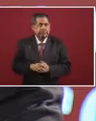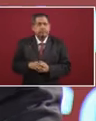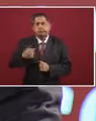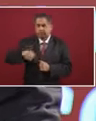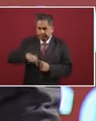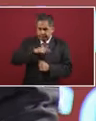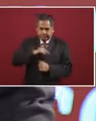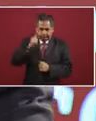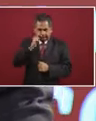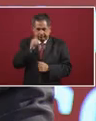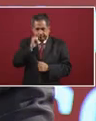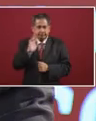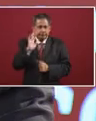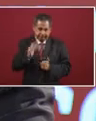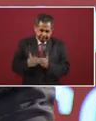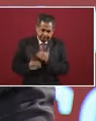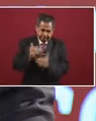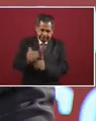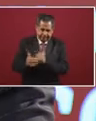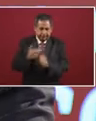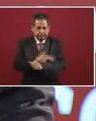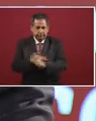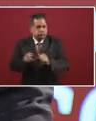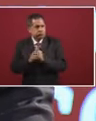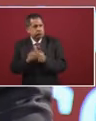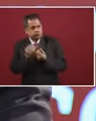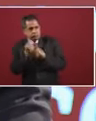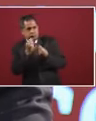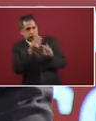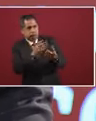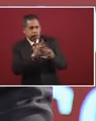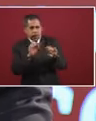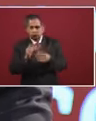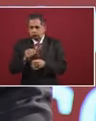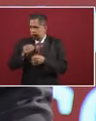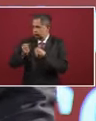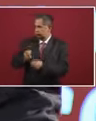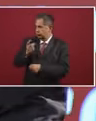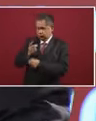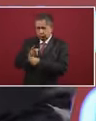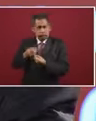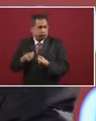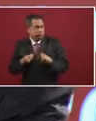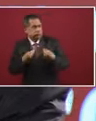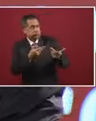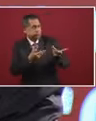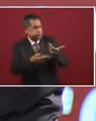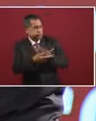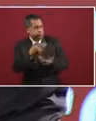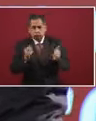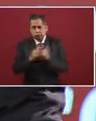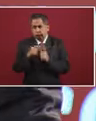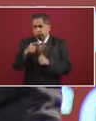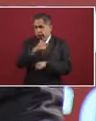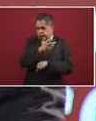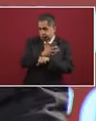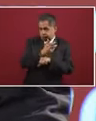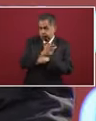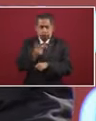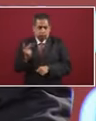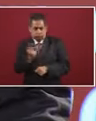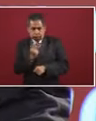logrado avanzar en cuanto a compartir las instancias de seguridad con sus contrapartes en Estados Unidos,